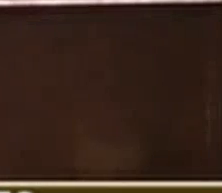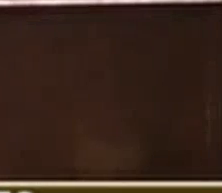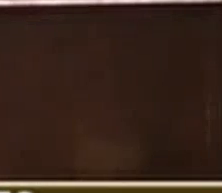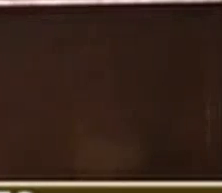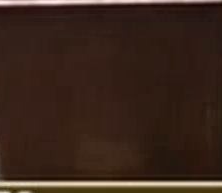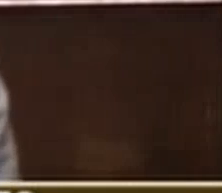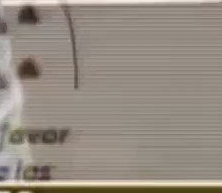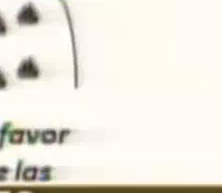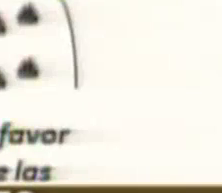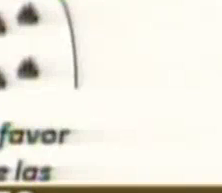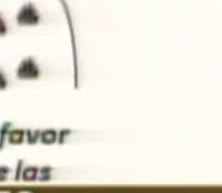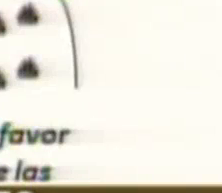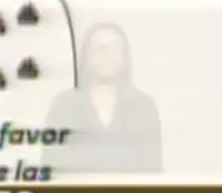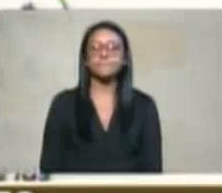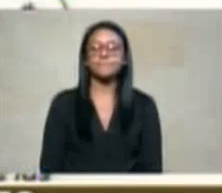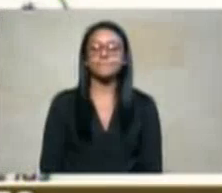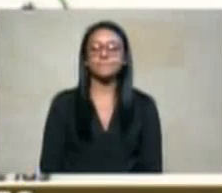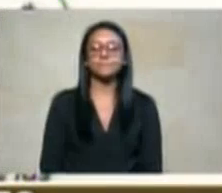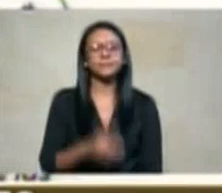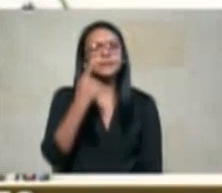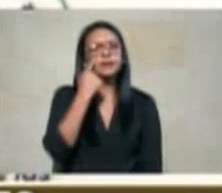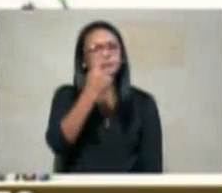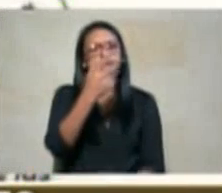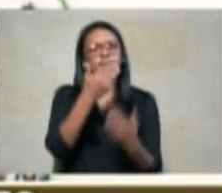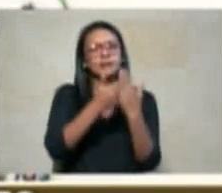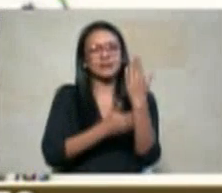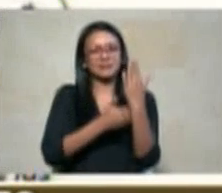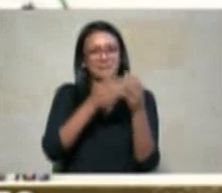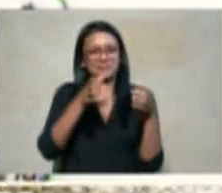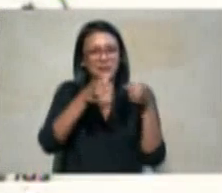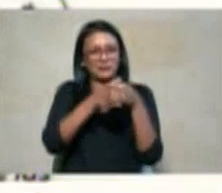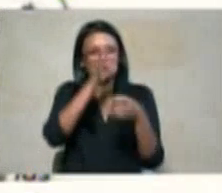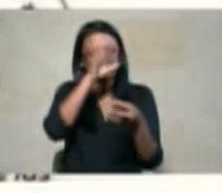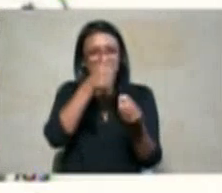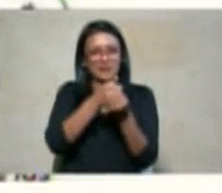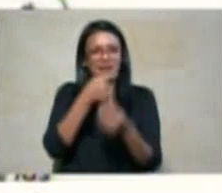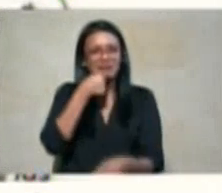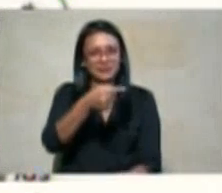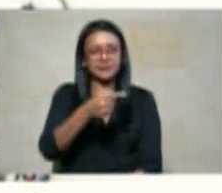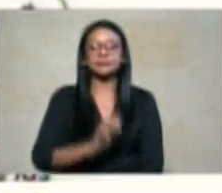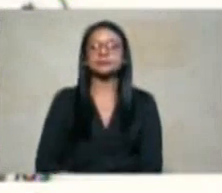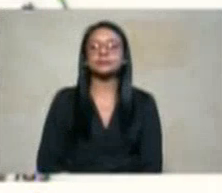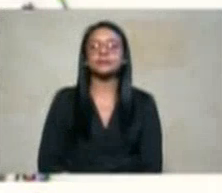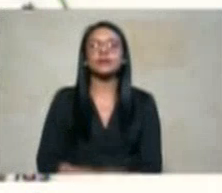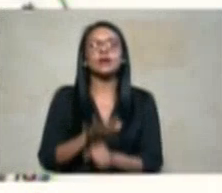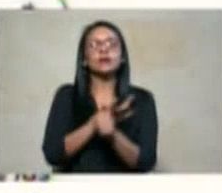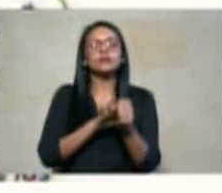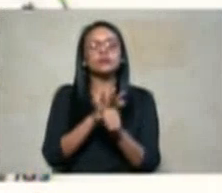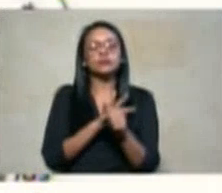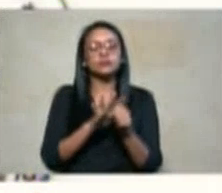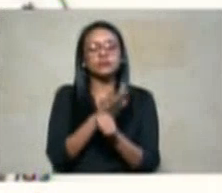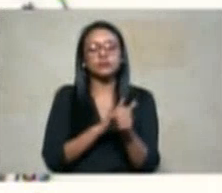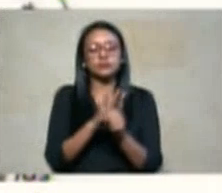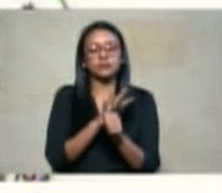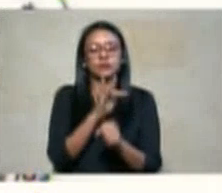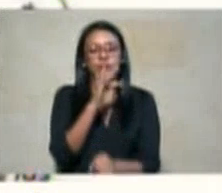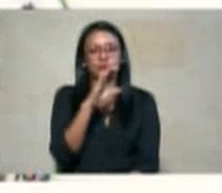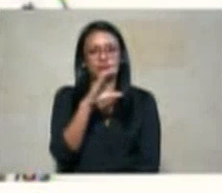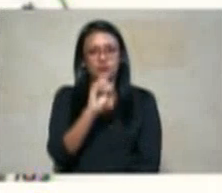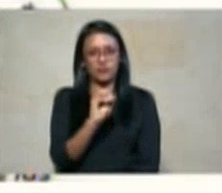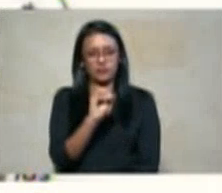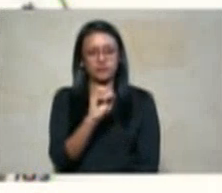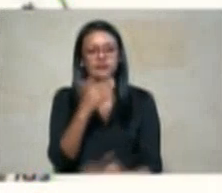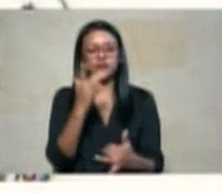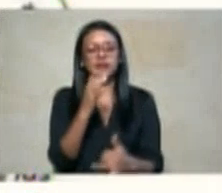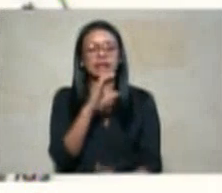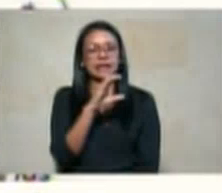Y mire, y ahí si no, mire lo que dicen los paramilitares. Caso del Toco en el Cesar, en San